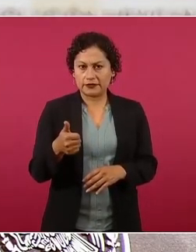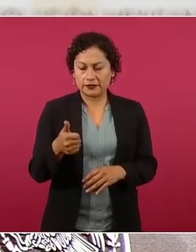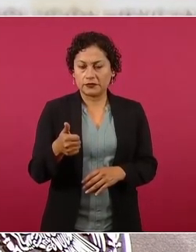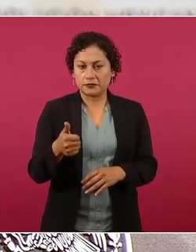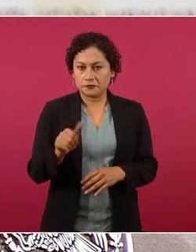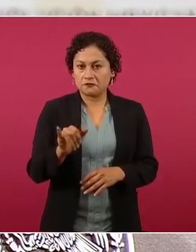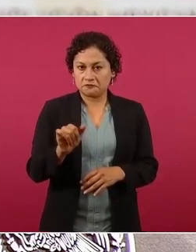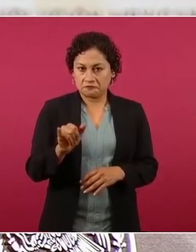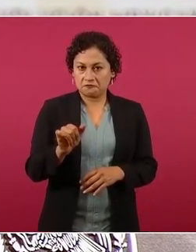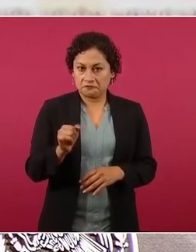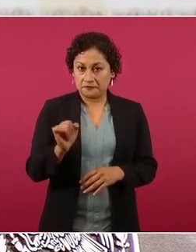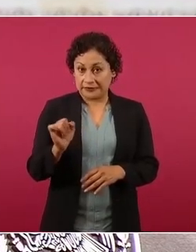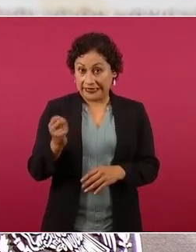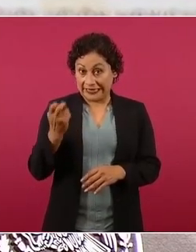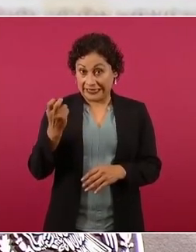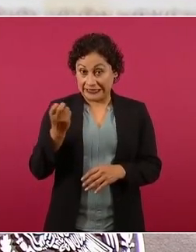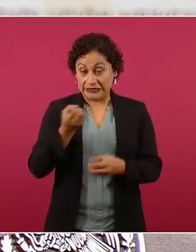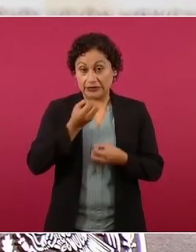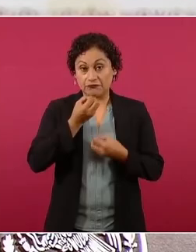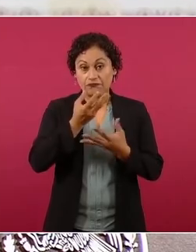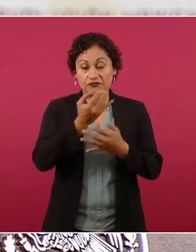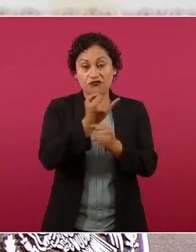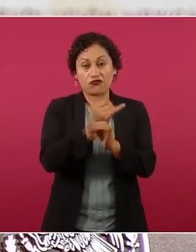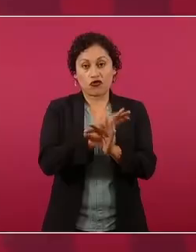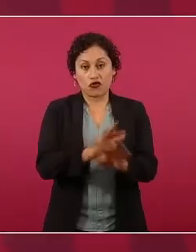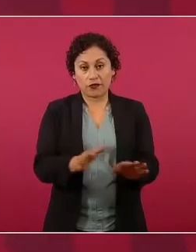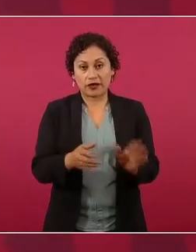96, uno de esos informes, búsquenlo,